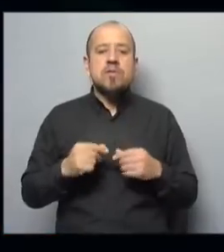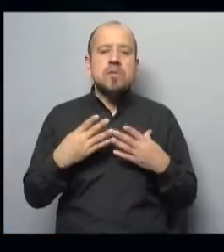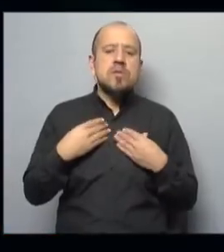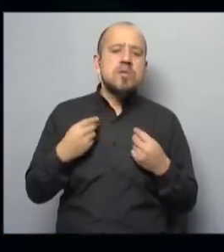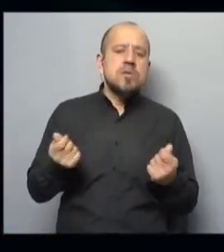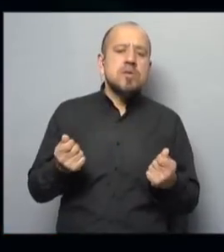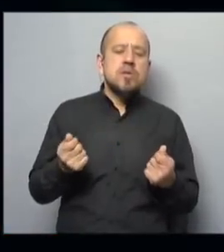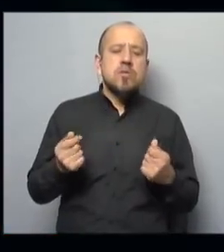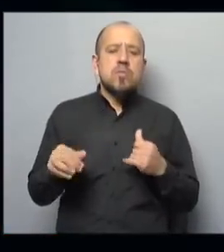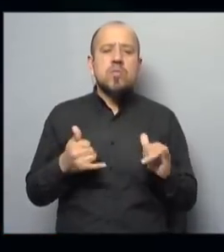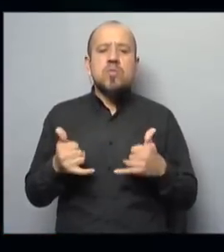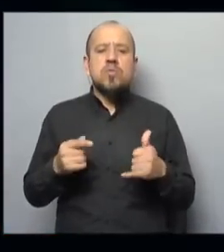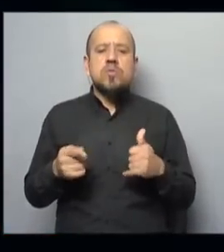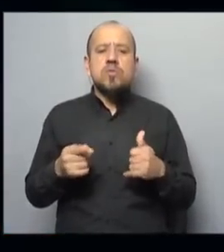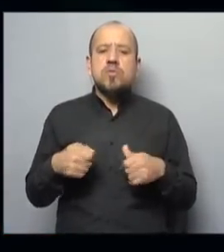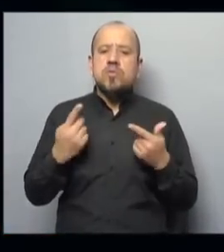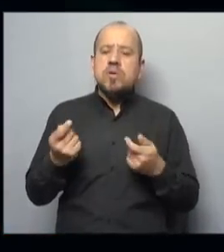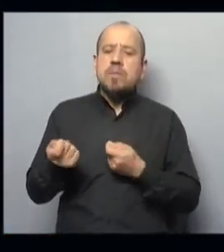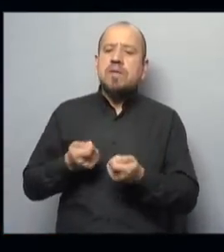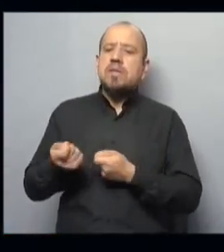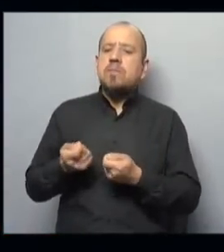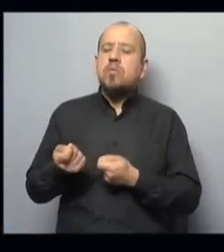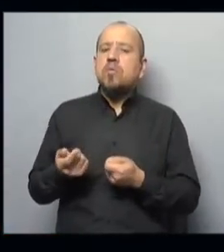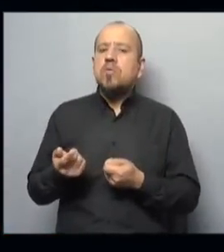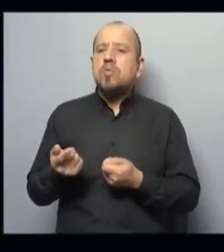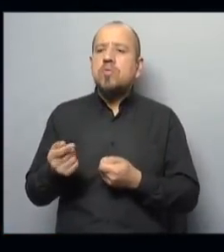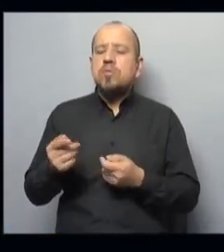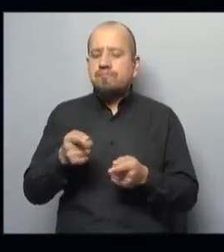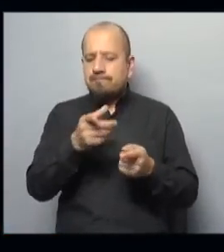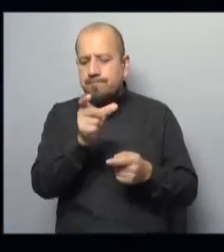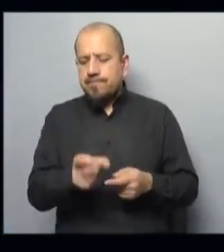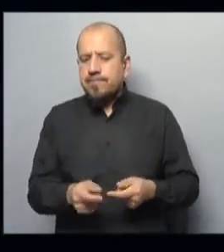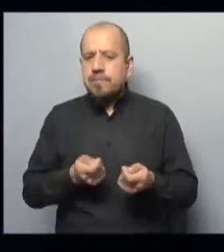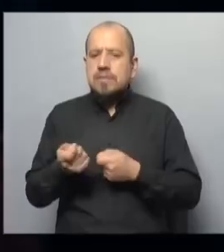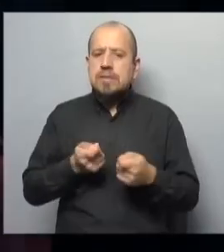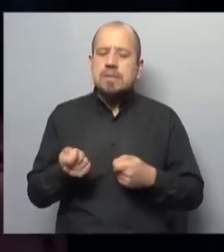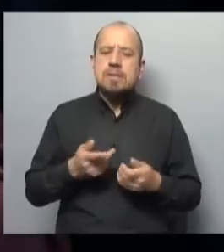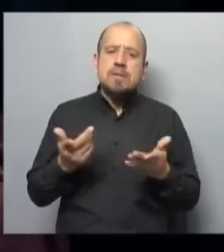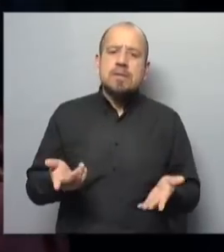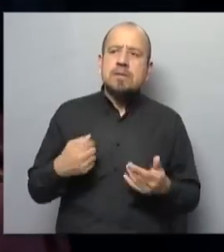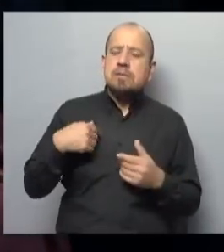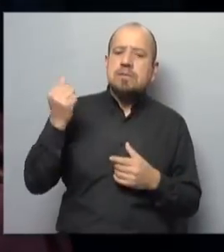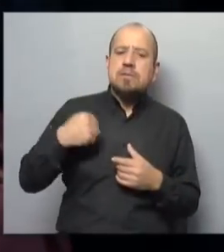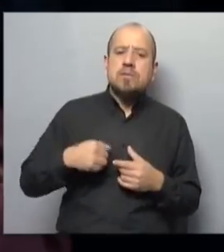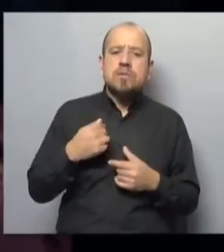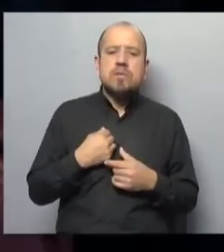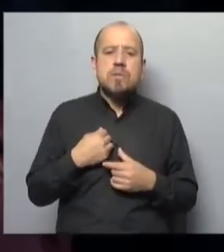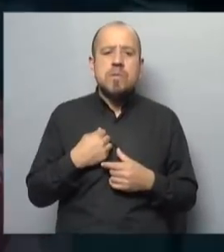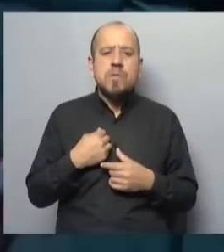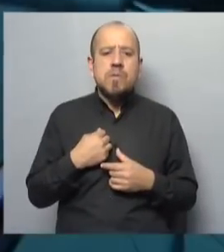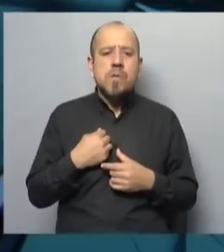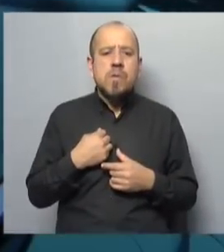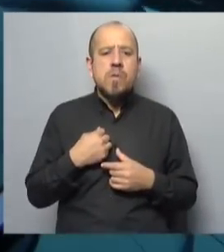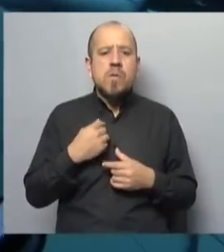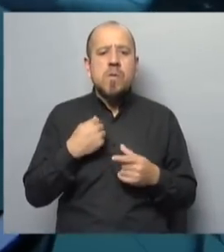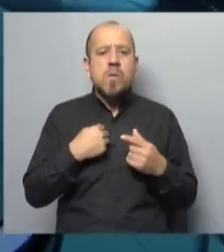cuando lo dan a préstamos es una sensación de esto no me quiere en mi caso en mi caso no porque